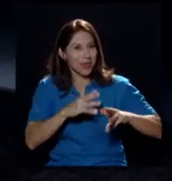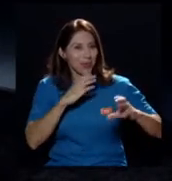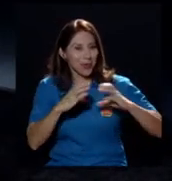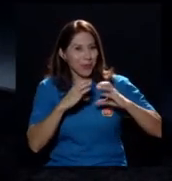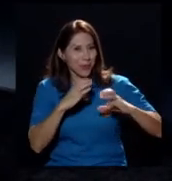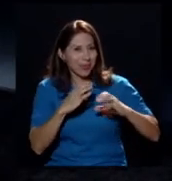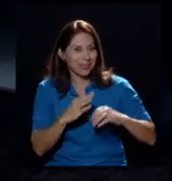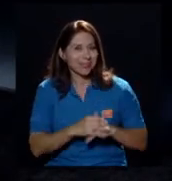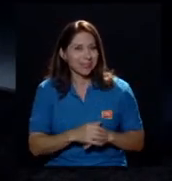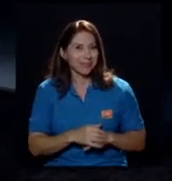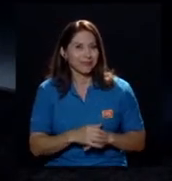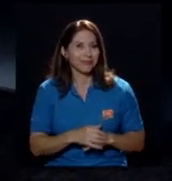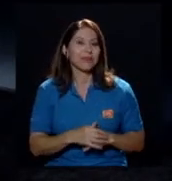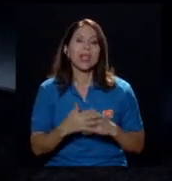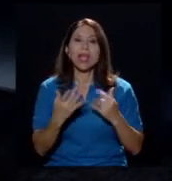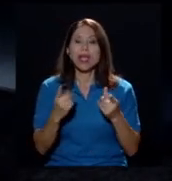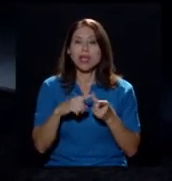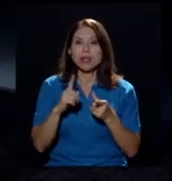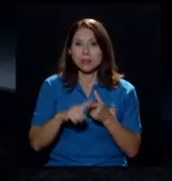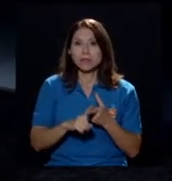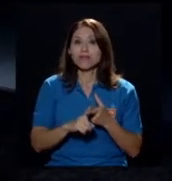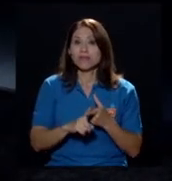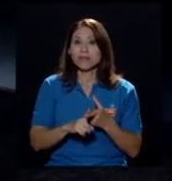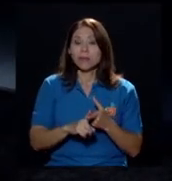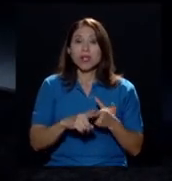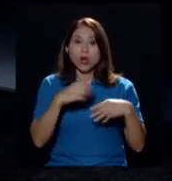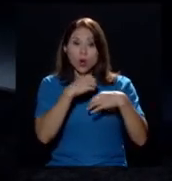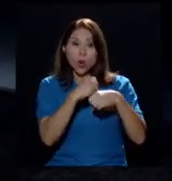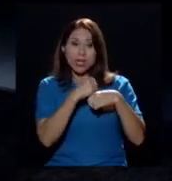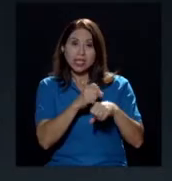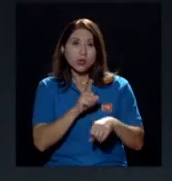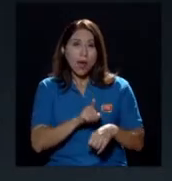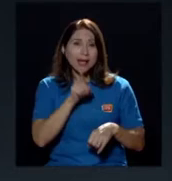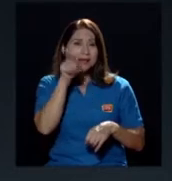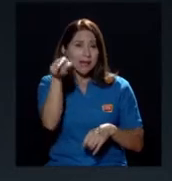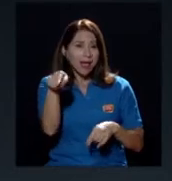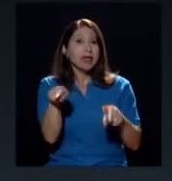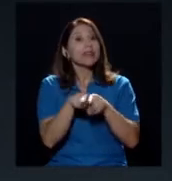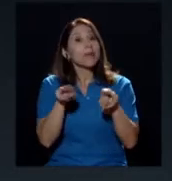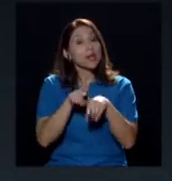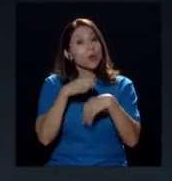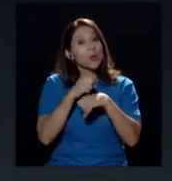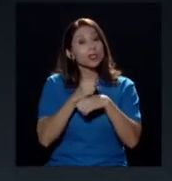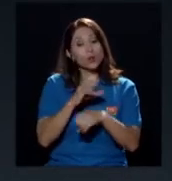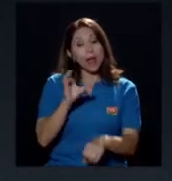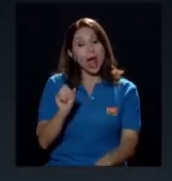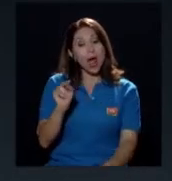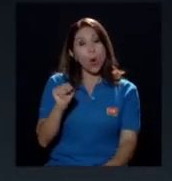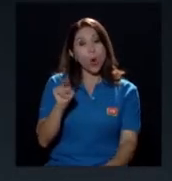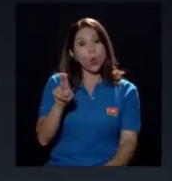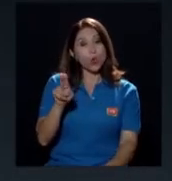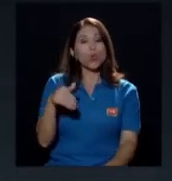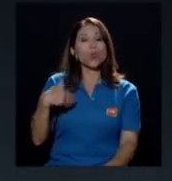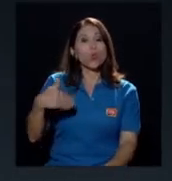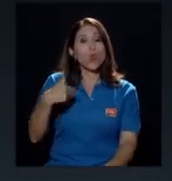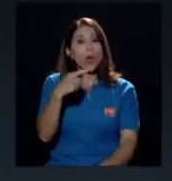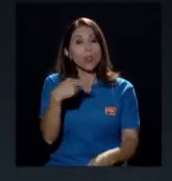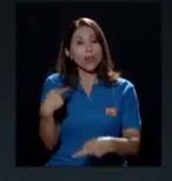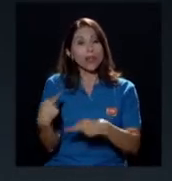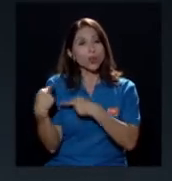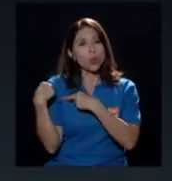de manera que lo hizo allá y lo hizo también naciones unidas cuando le tocó a